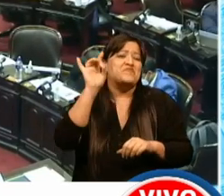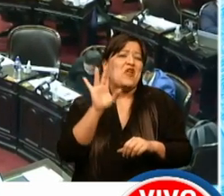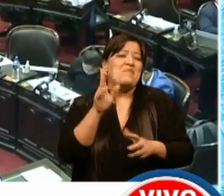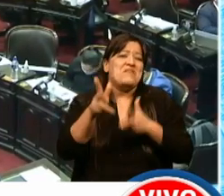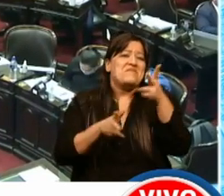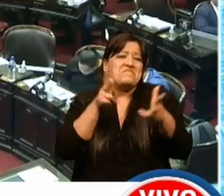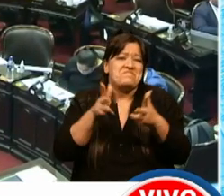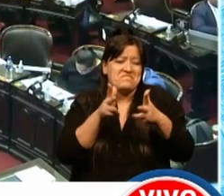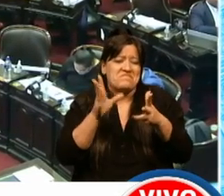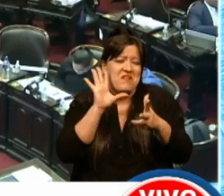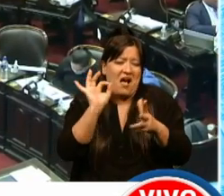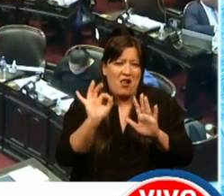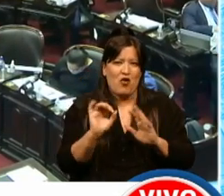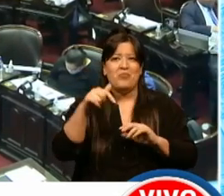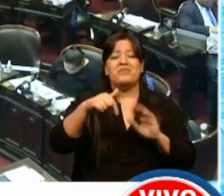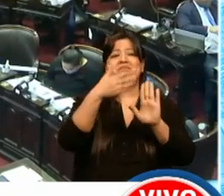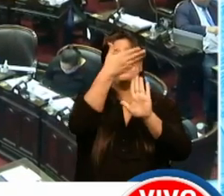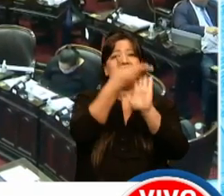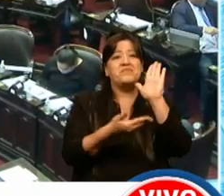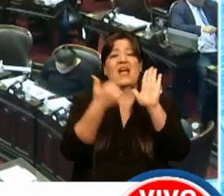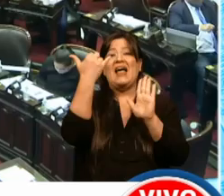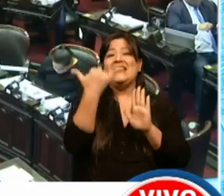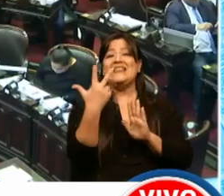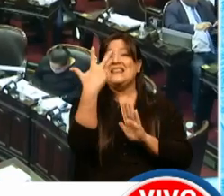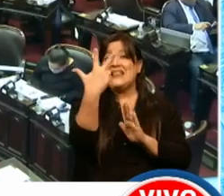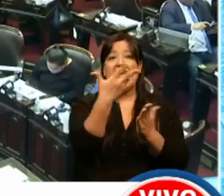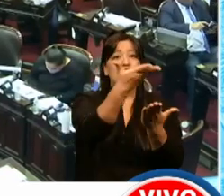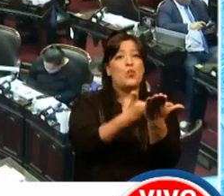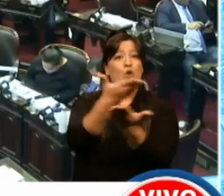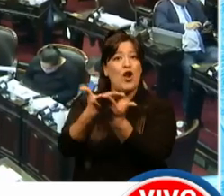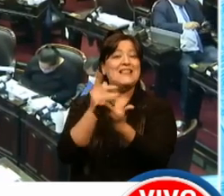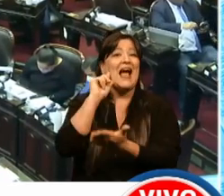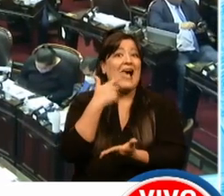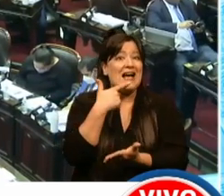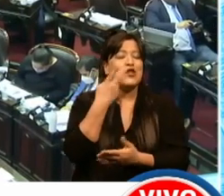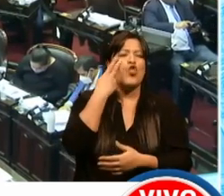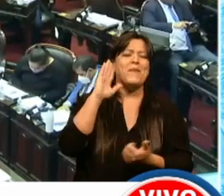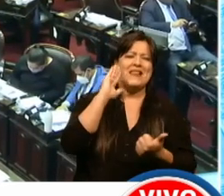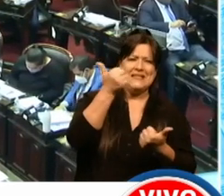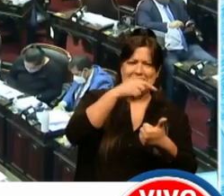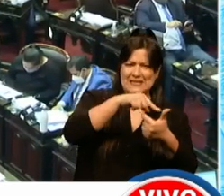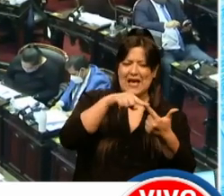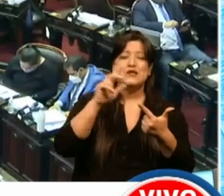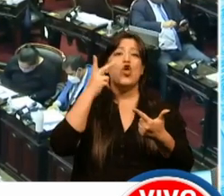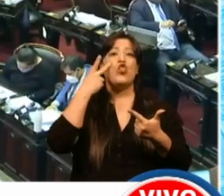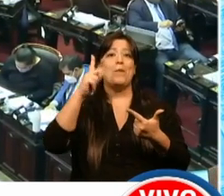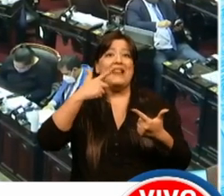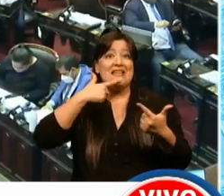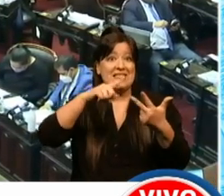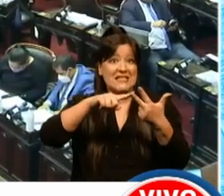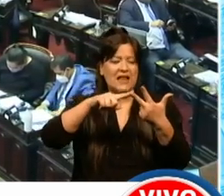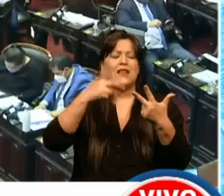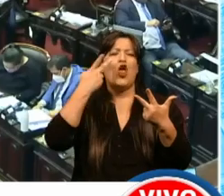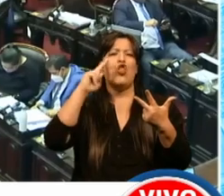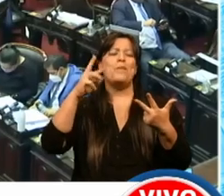práctica acá tengo tres goles las vegas - bueno 2016 2017 y